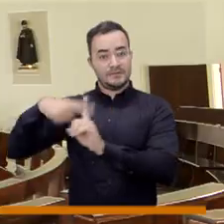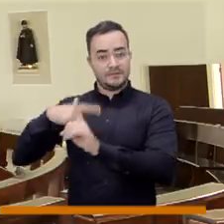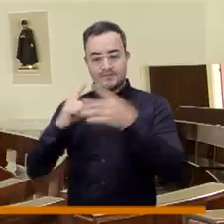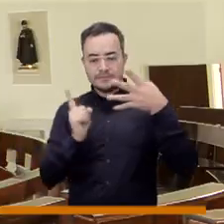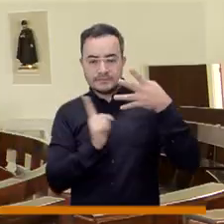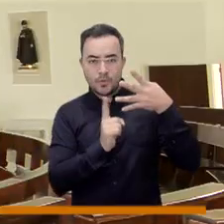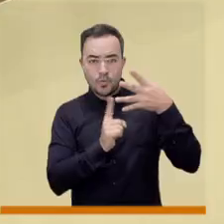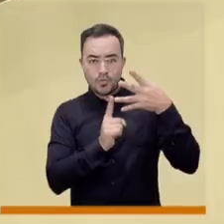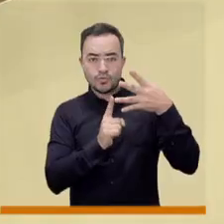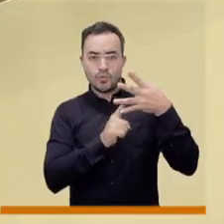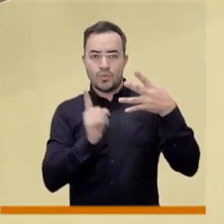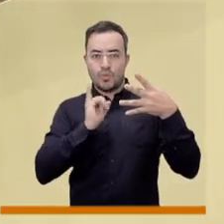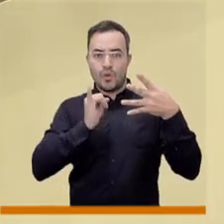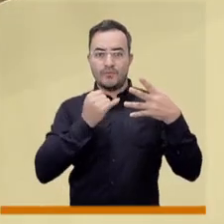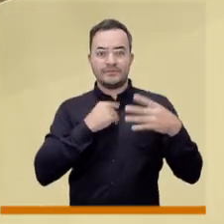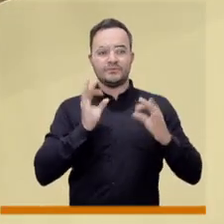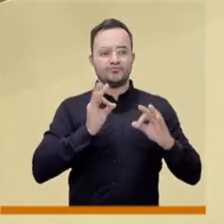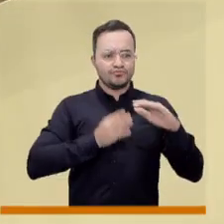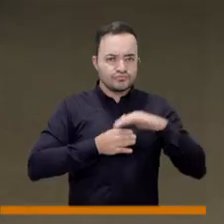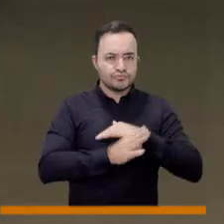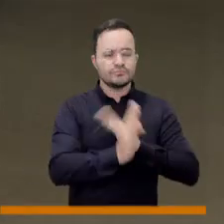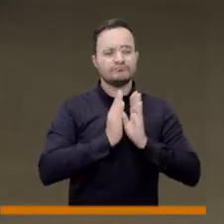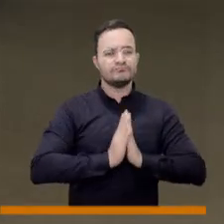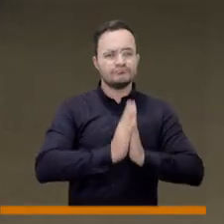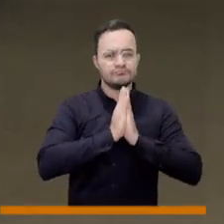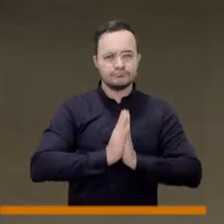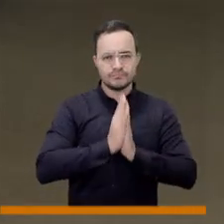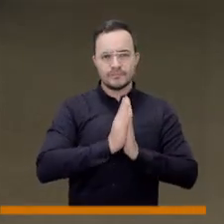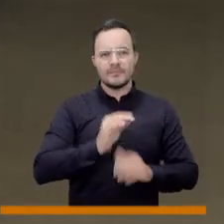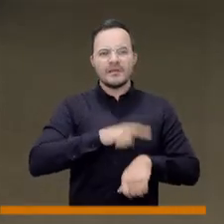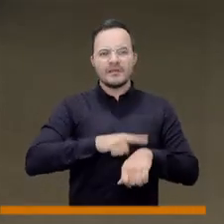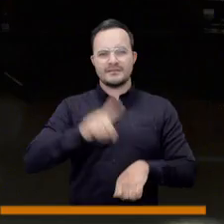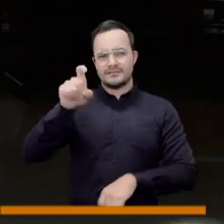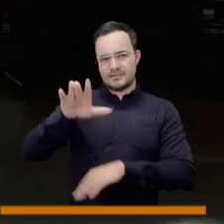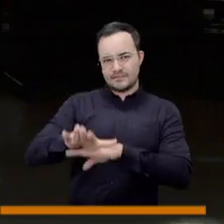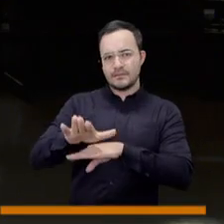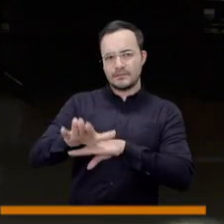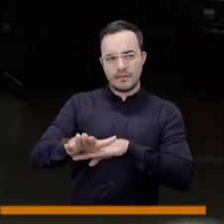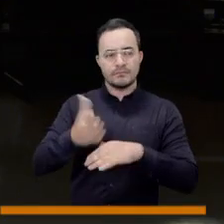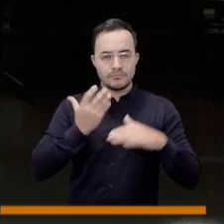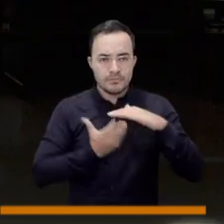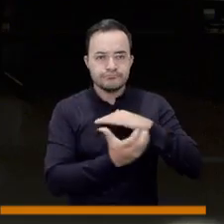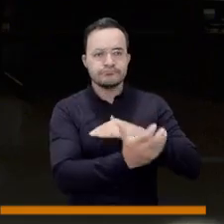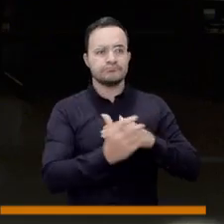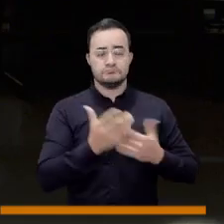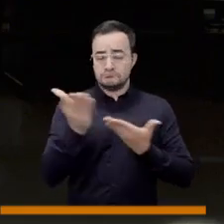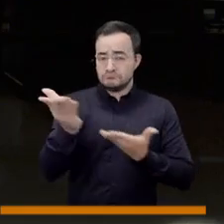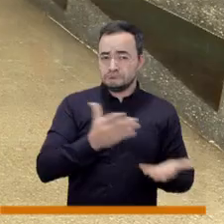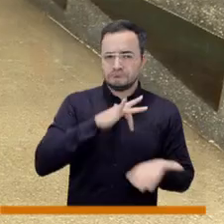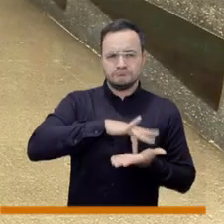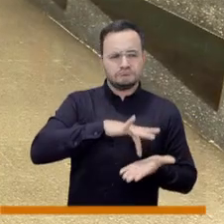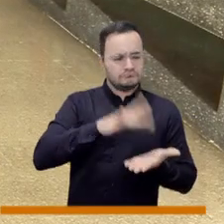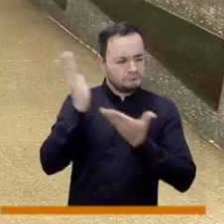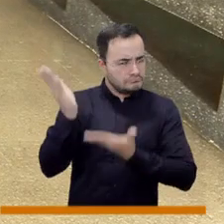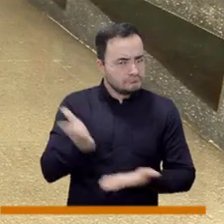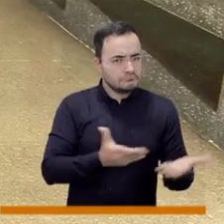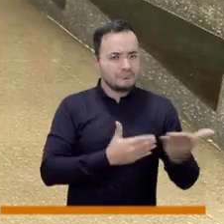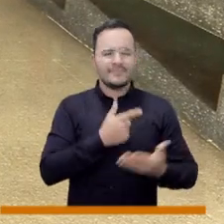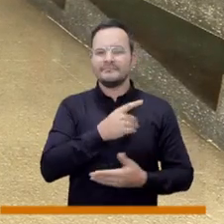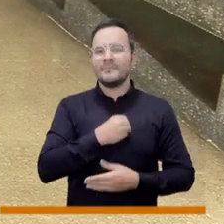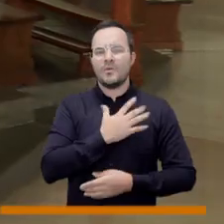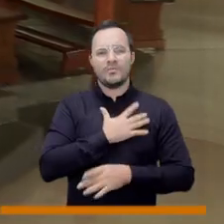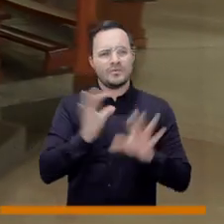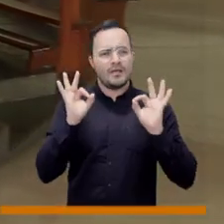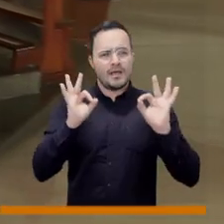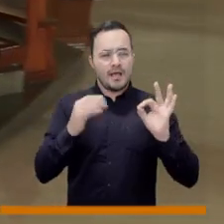una Eucaristía en esta bella cúpula, que es nuestra capilla, a las 6 de la tarde. Pueden participar. Es una